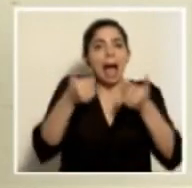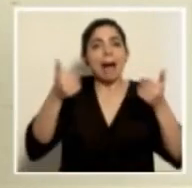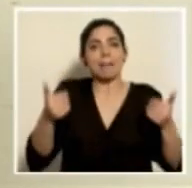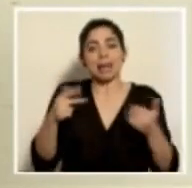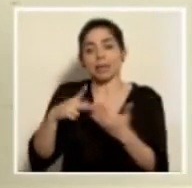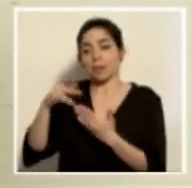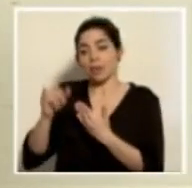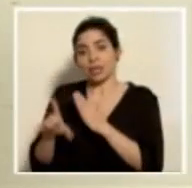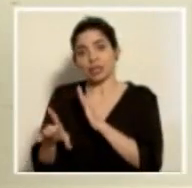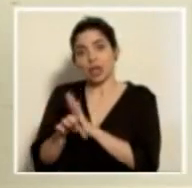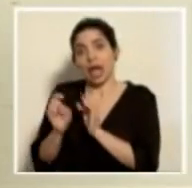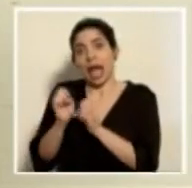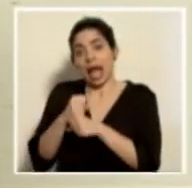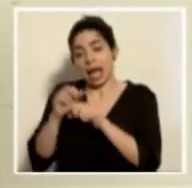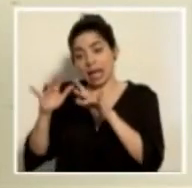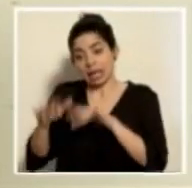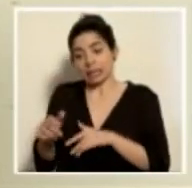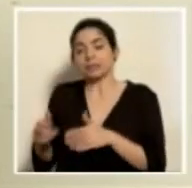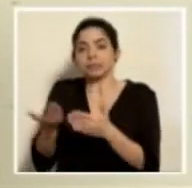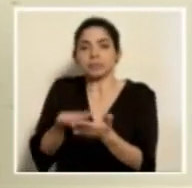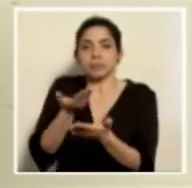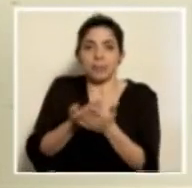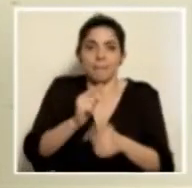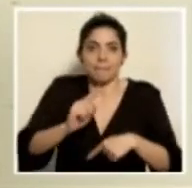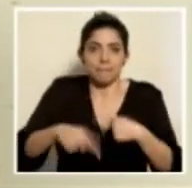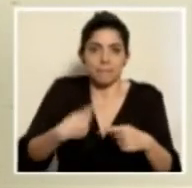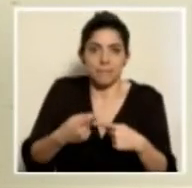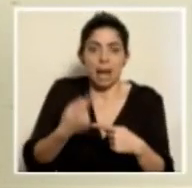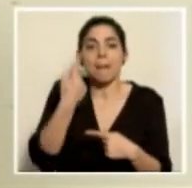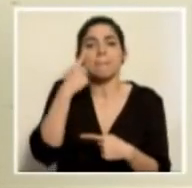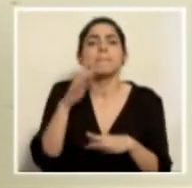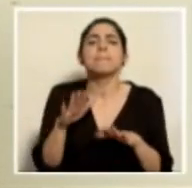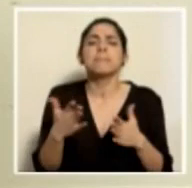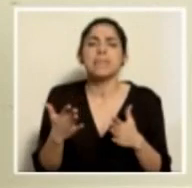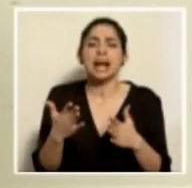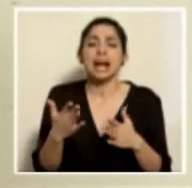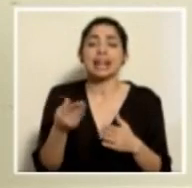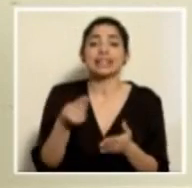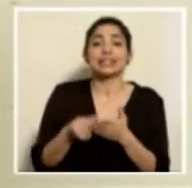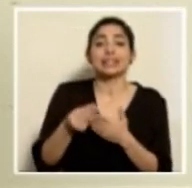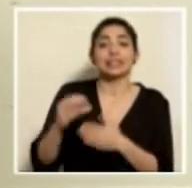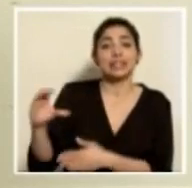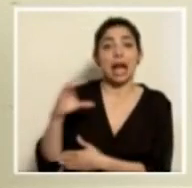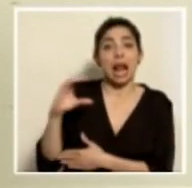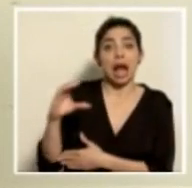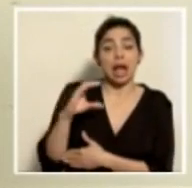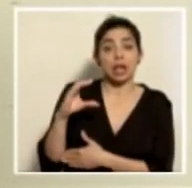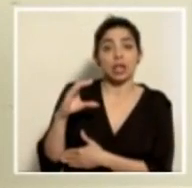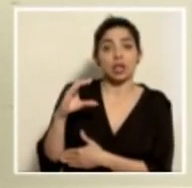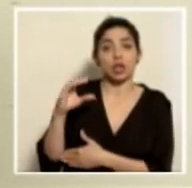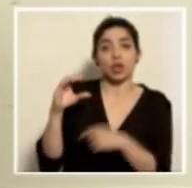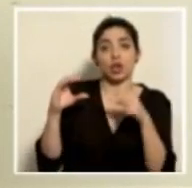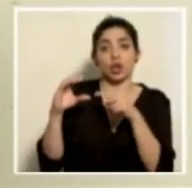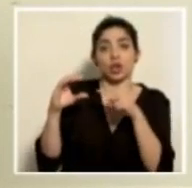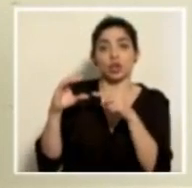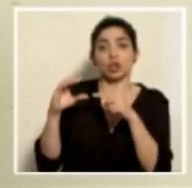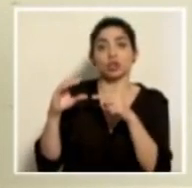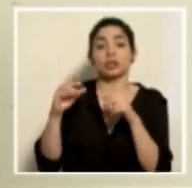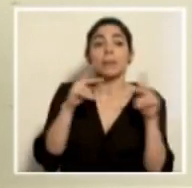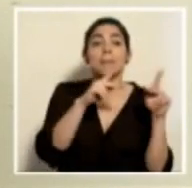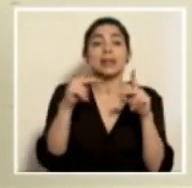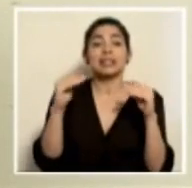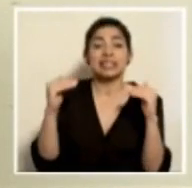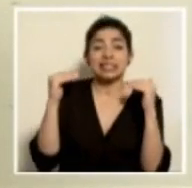aparte. Ese proyecto de ley será presentado para la reducción de los salarios de las categorías